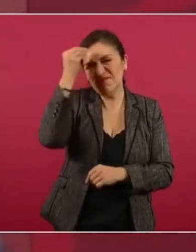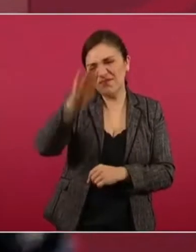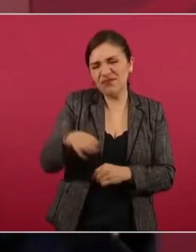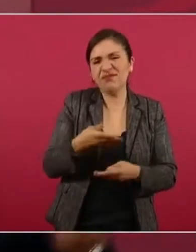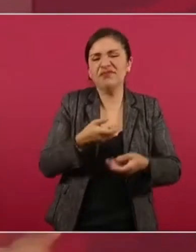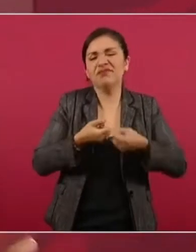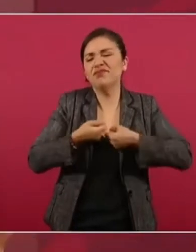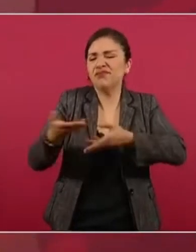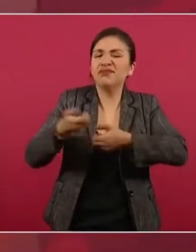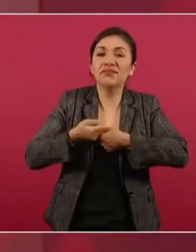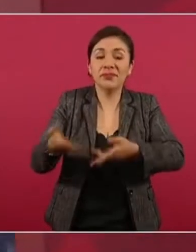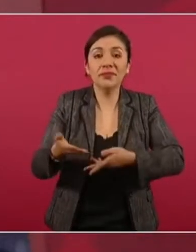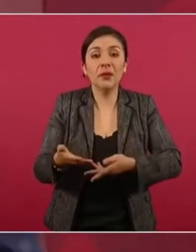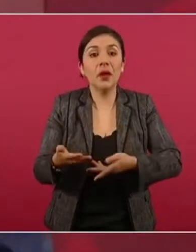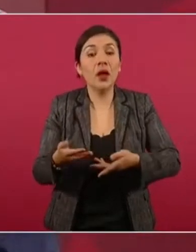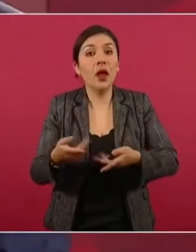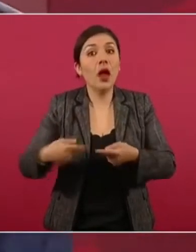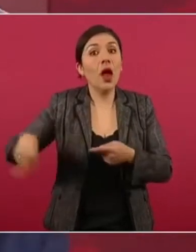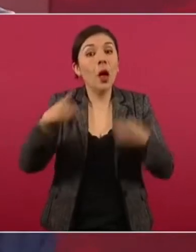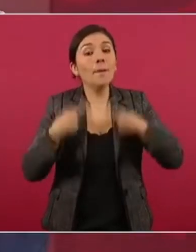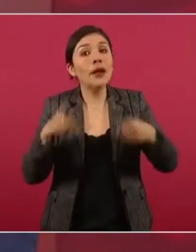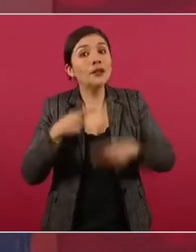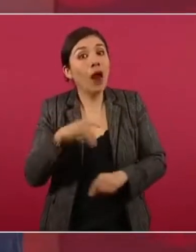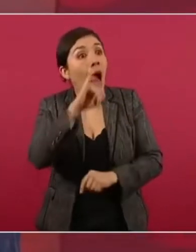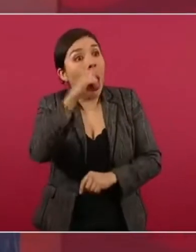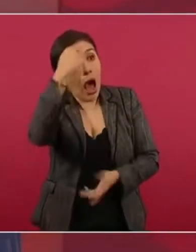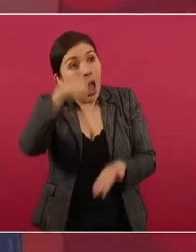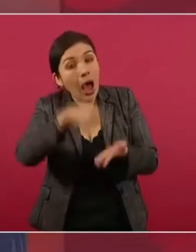y muchos se los tragaban.